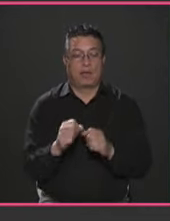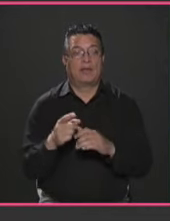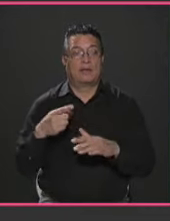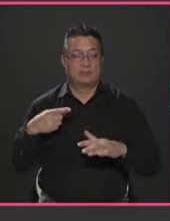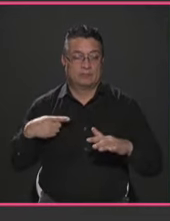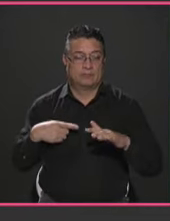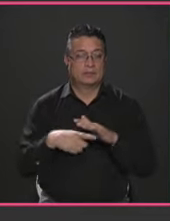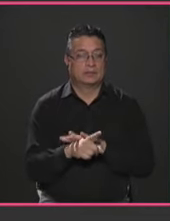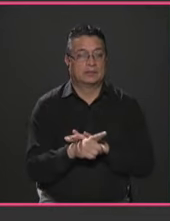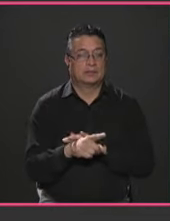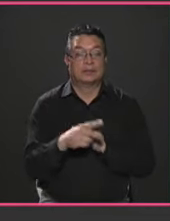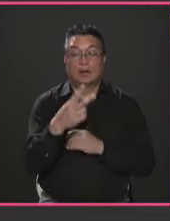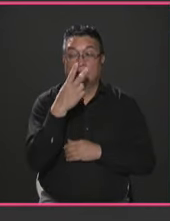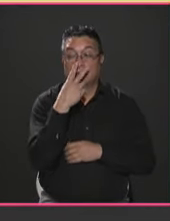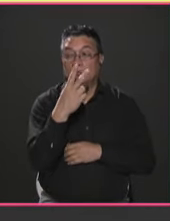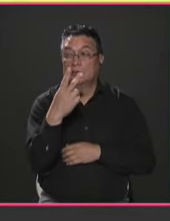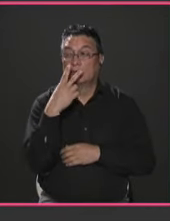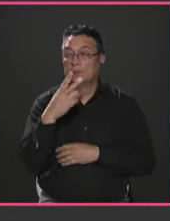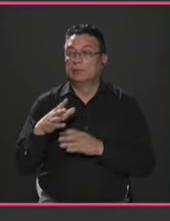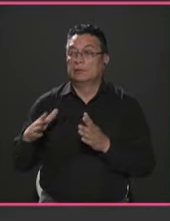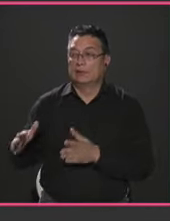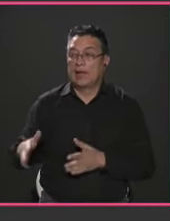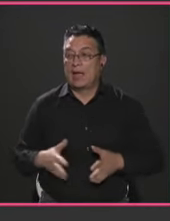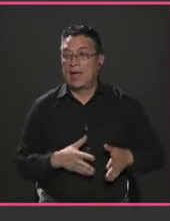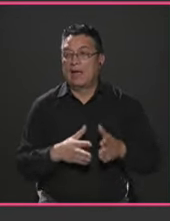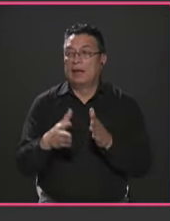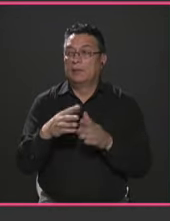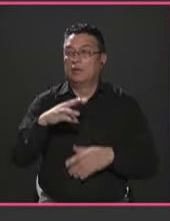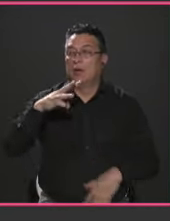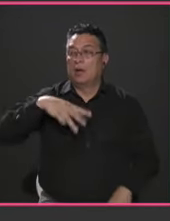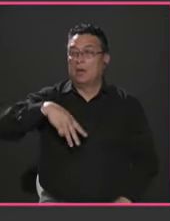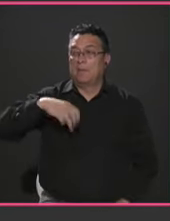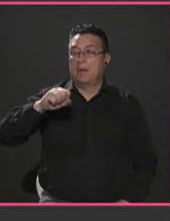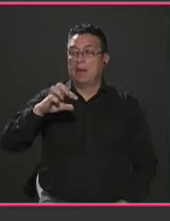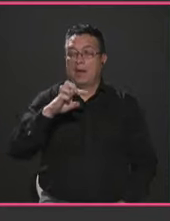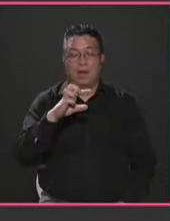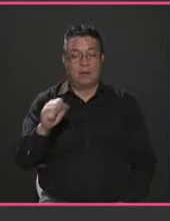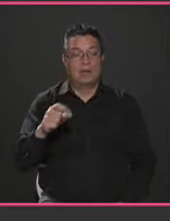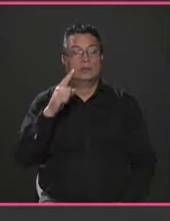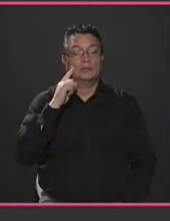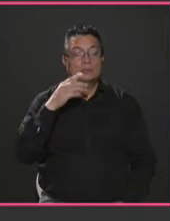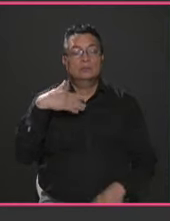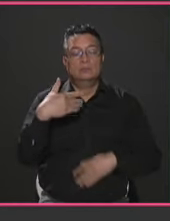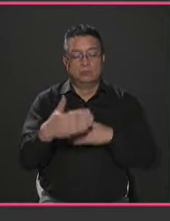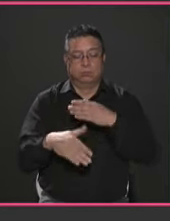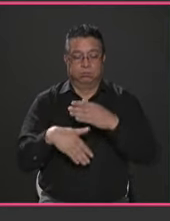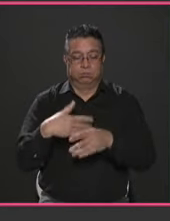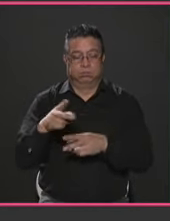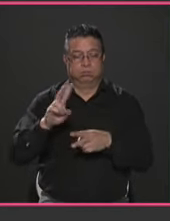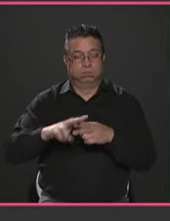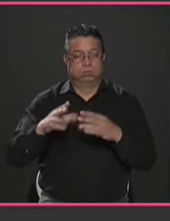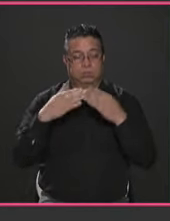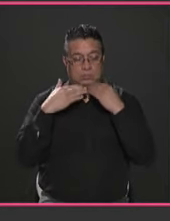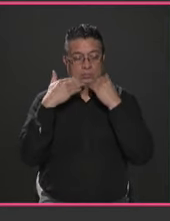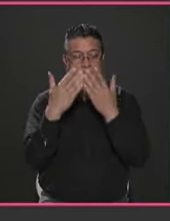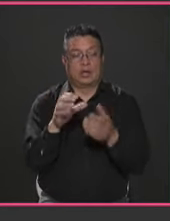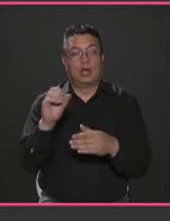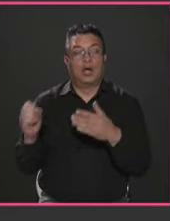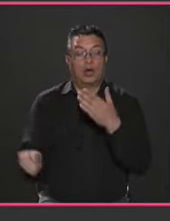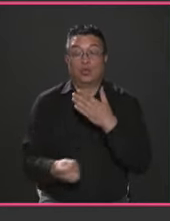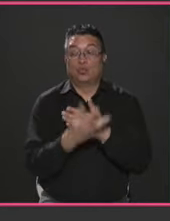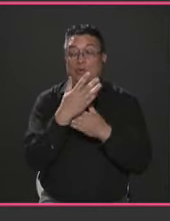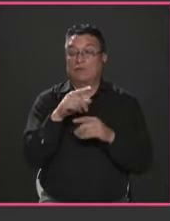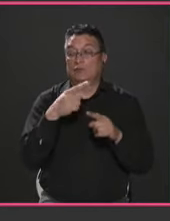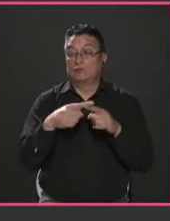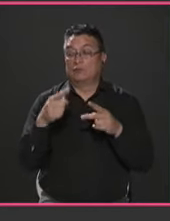ingresar y miramos los caminos en el mapa que van a brindar nuevos